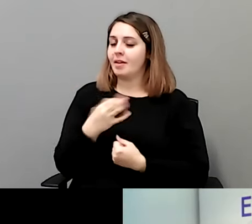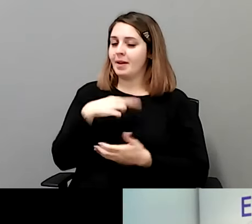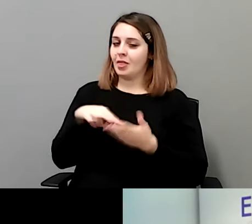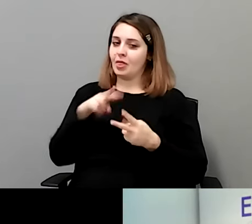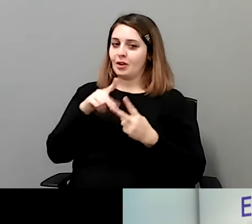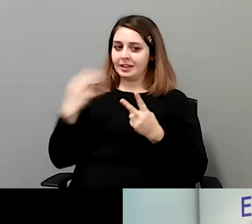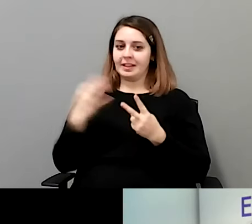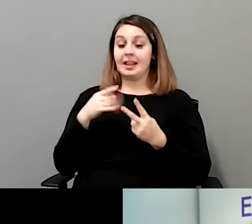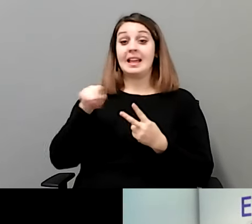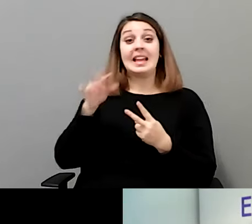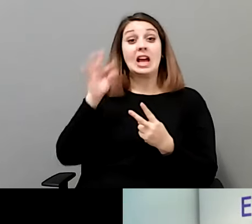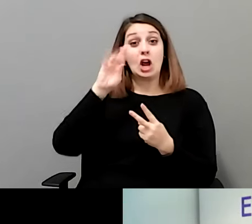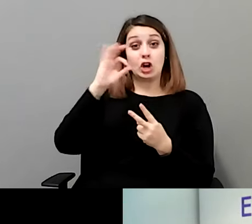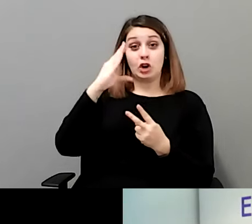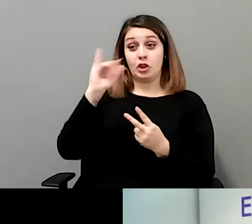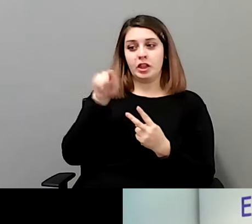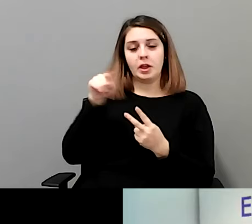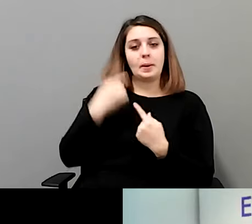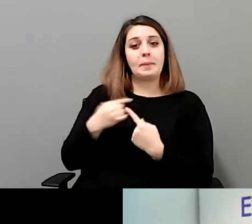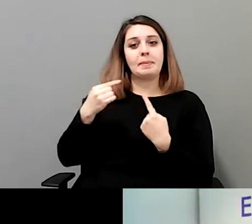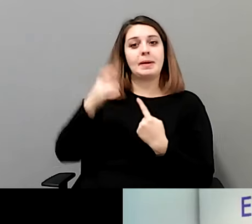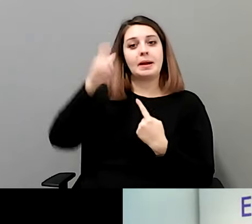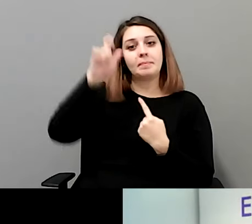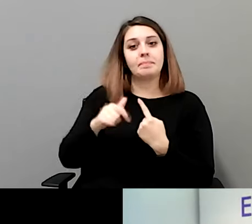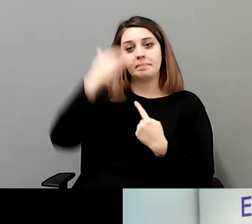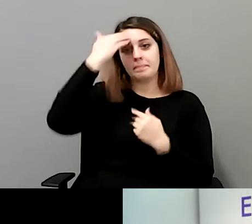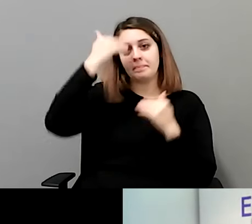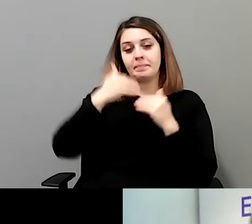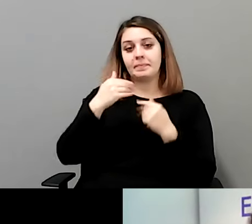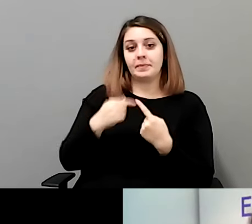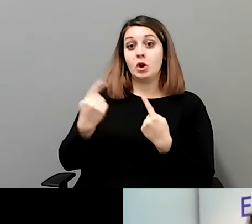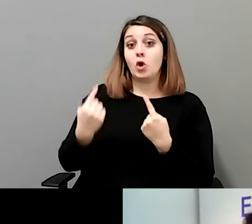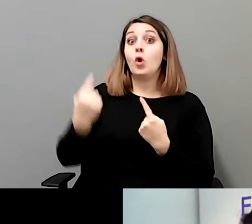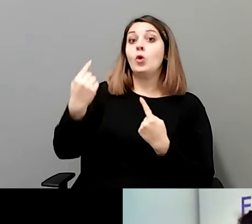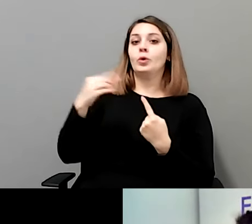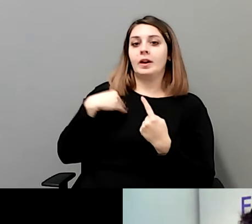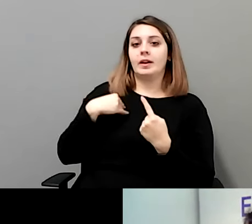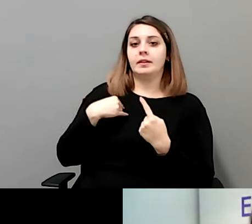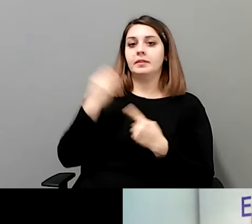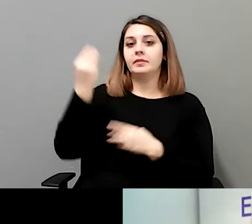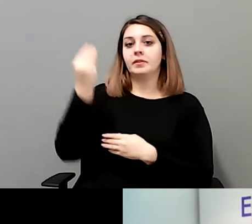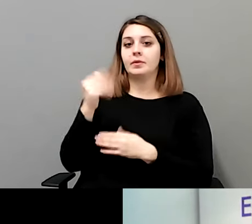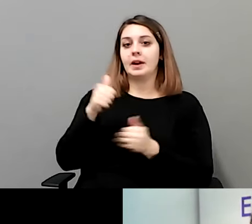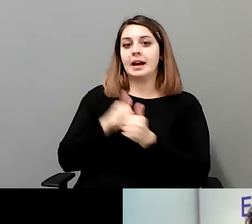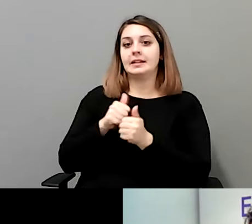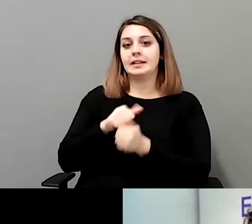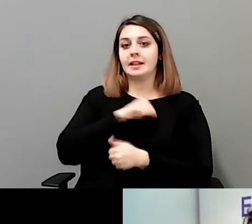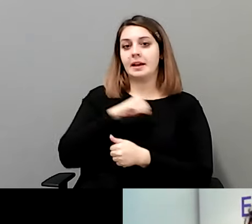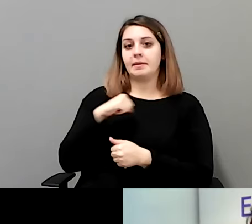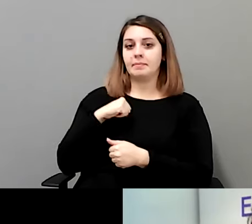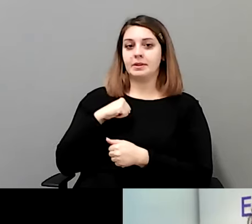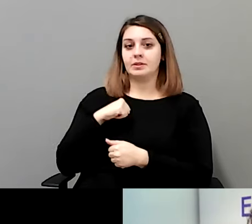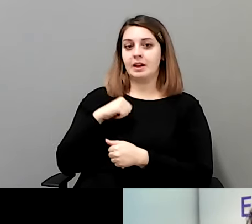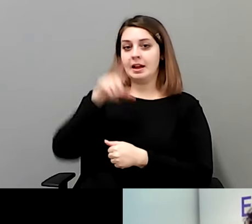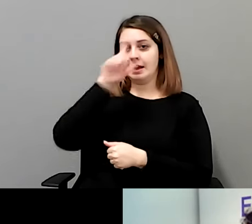Molpeceres Olea es una de las primeras personas con parálisis cerebral en recurrir a la figura de la asistencia personal en el